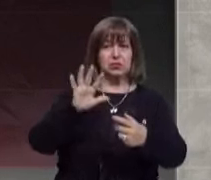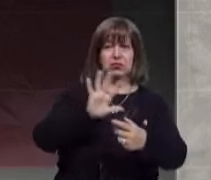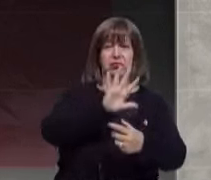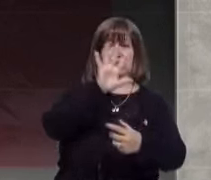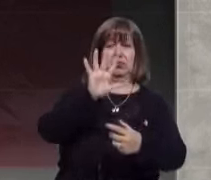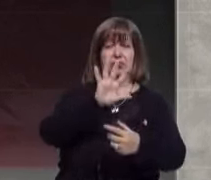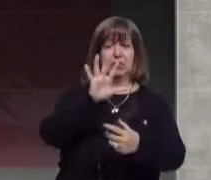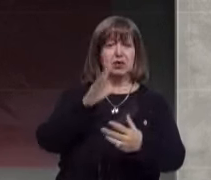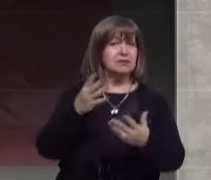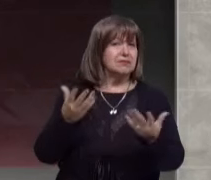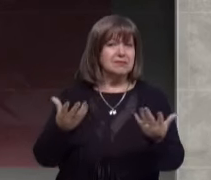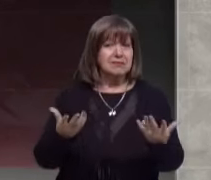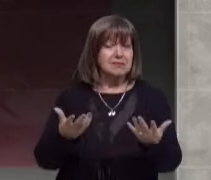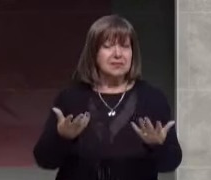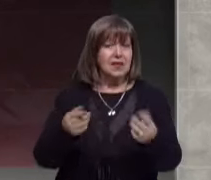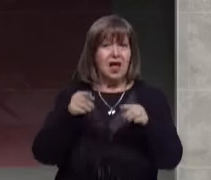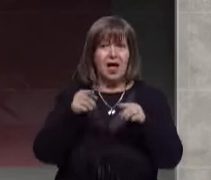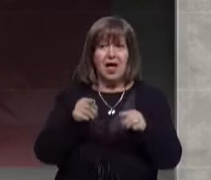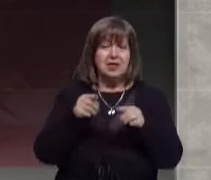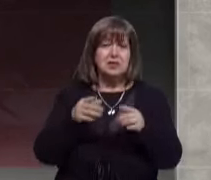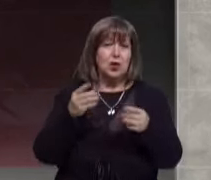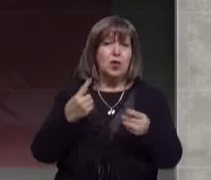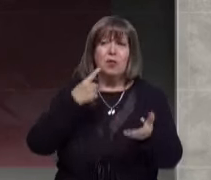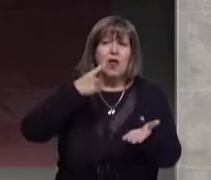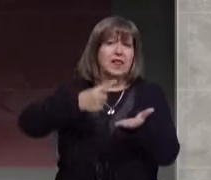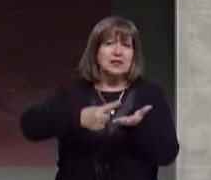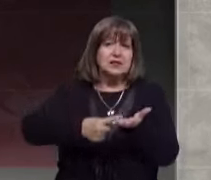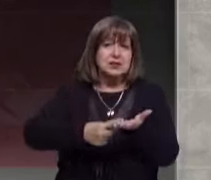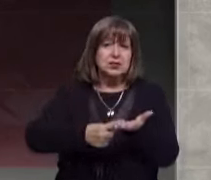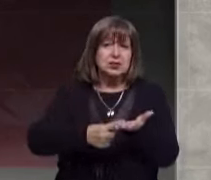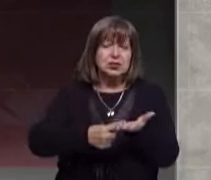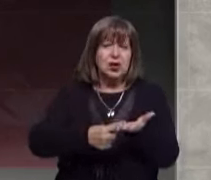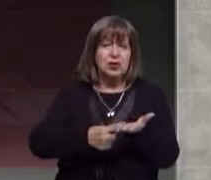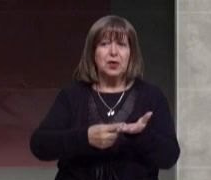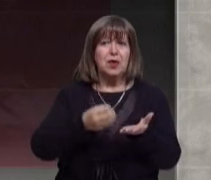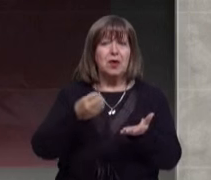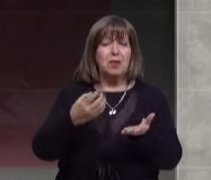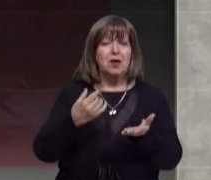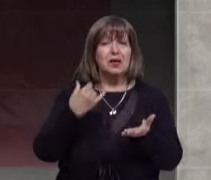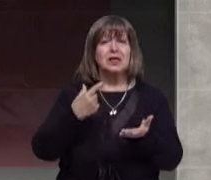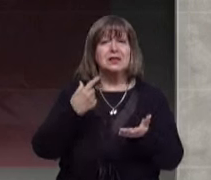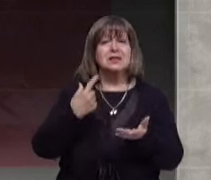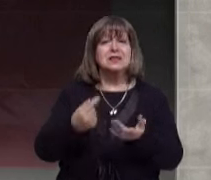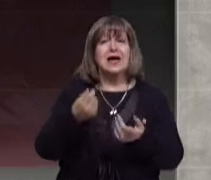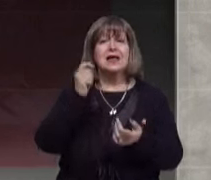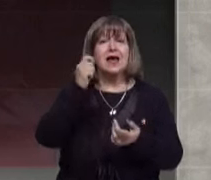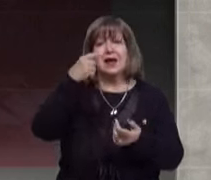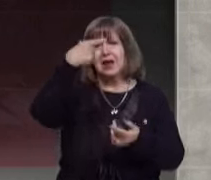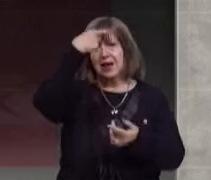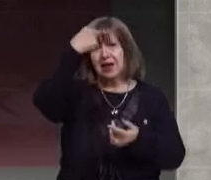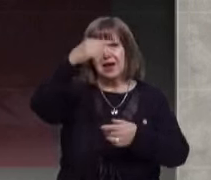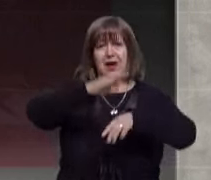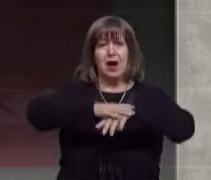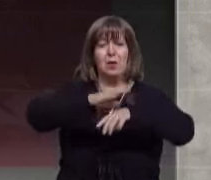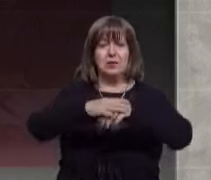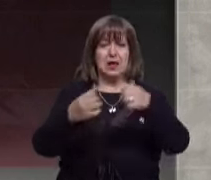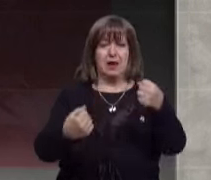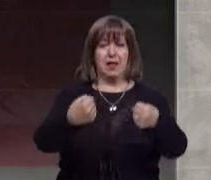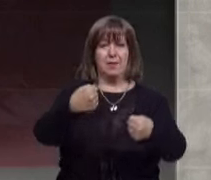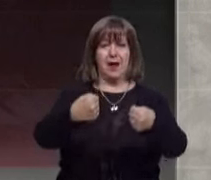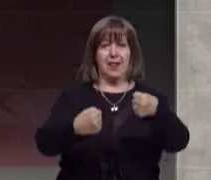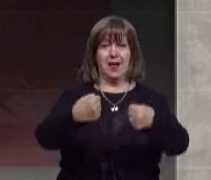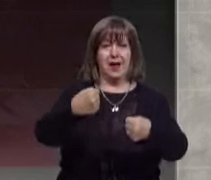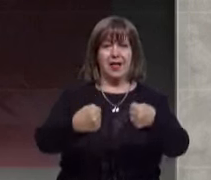hacer, algo queda claro. Hay que tomar determinaciones con respecto a los conductores en estado de ebriedad aquí